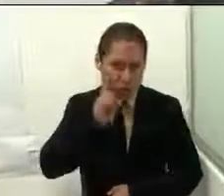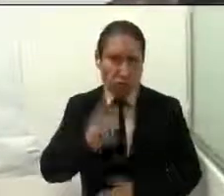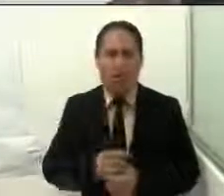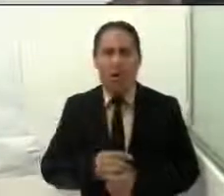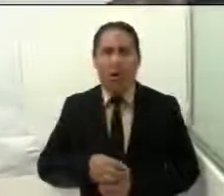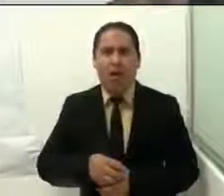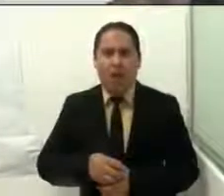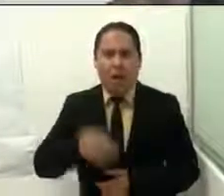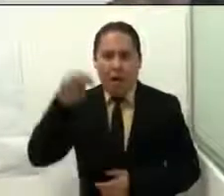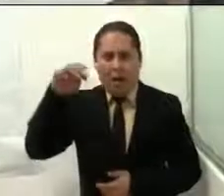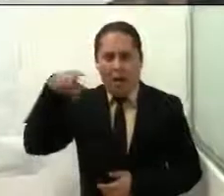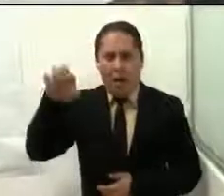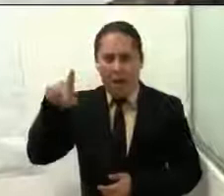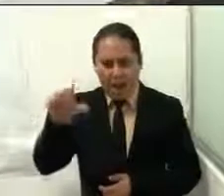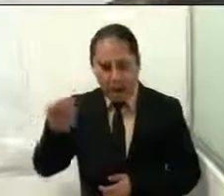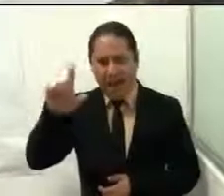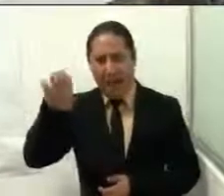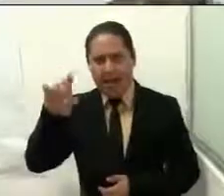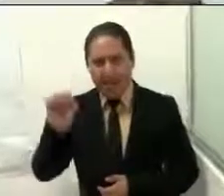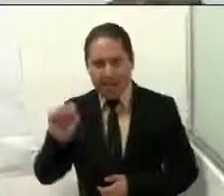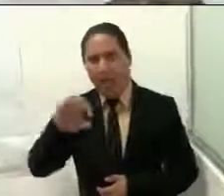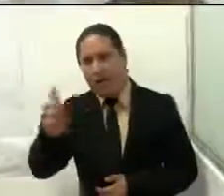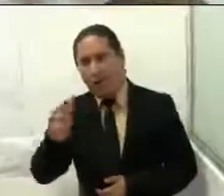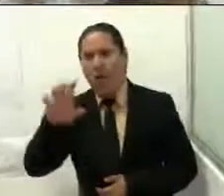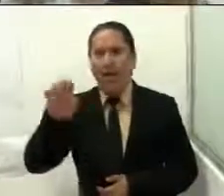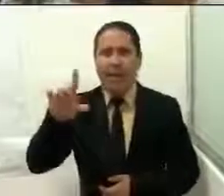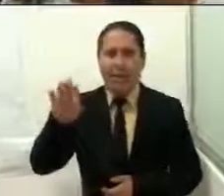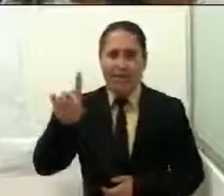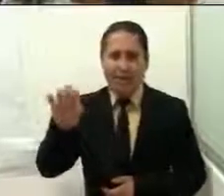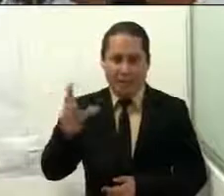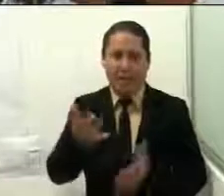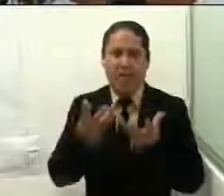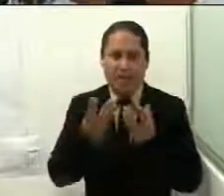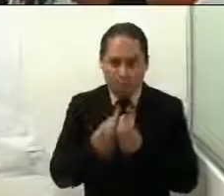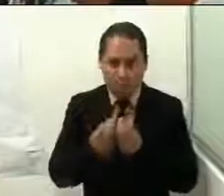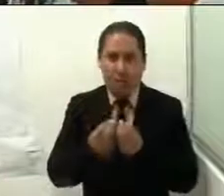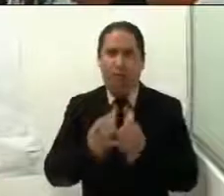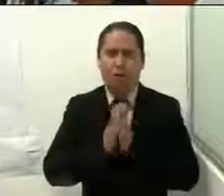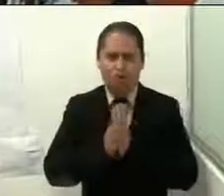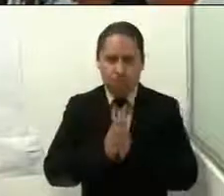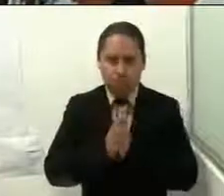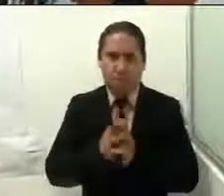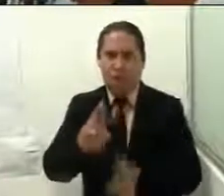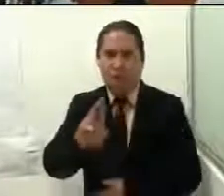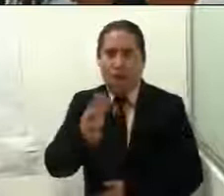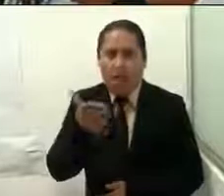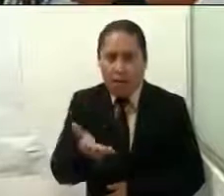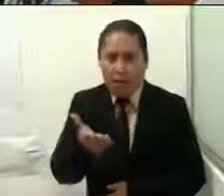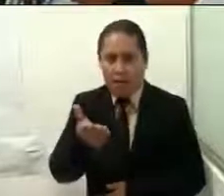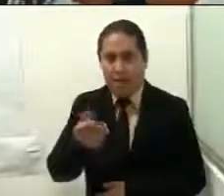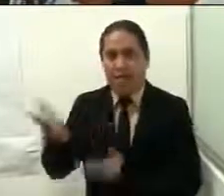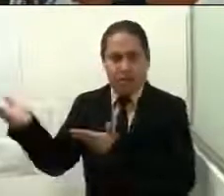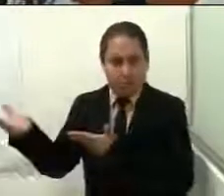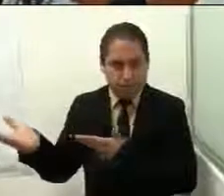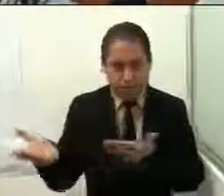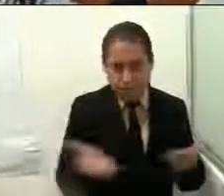maría mayo mendoza y diputada elizabeth escobedo morales se constituyen en comisión protocolaria para recibir a la entrada de este